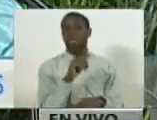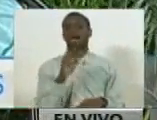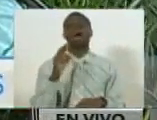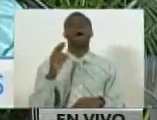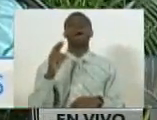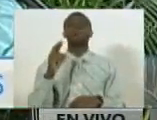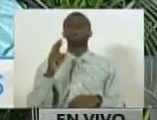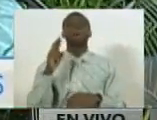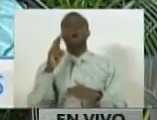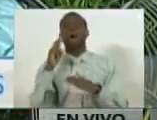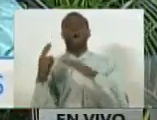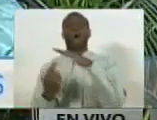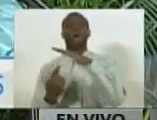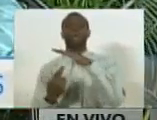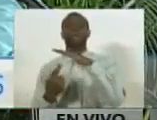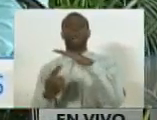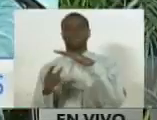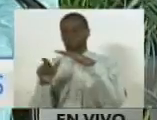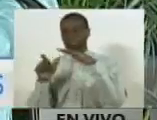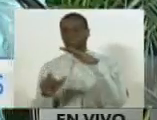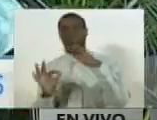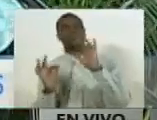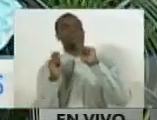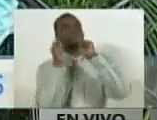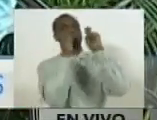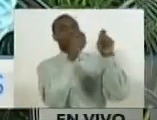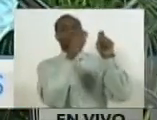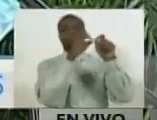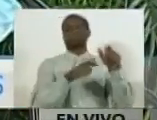que dejó una doctrina,